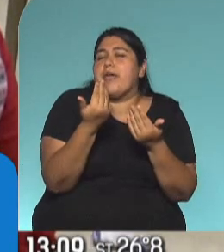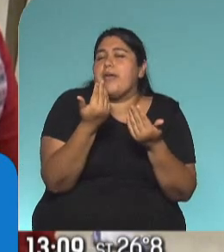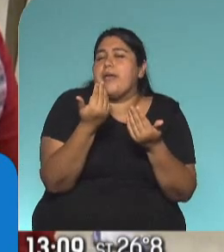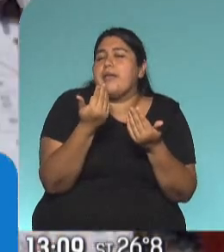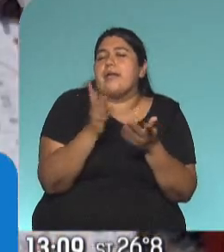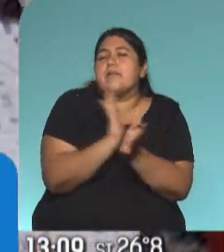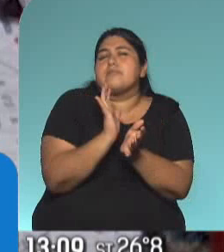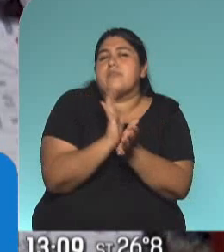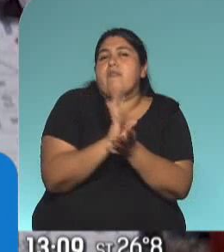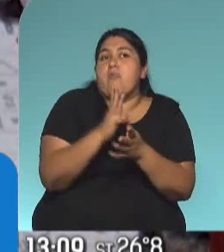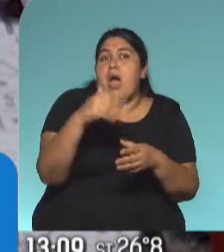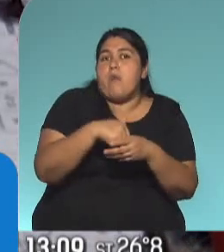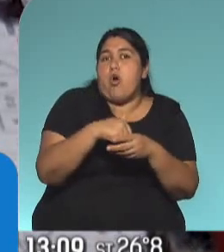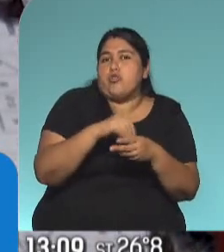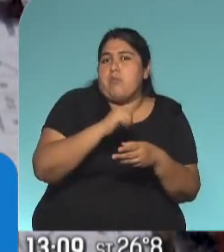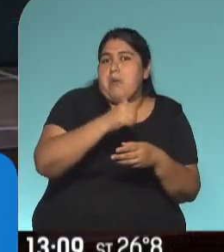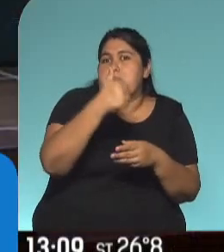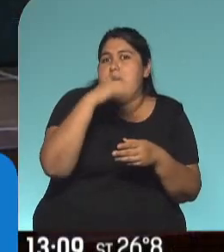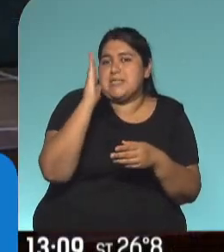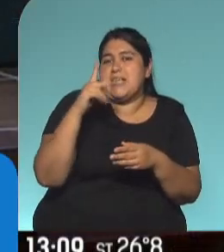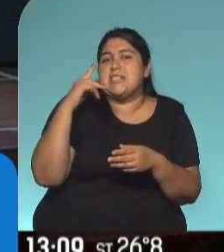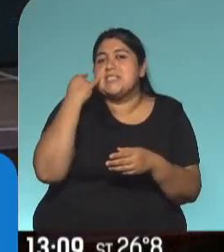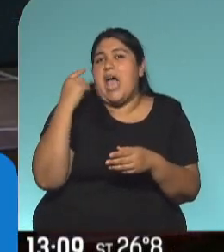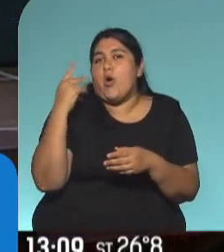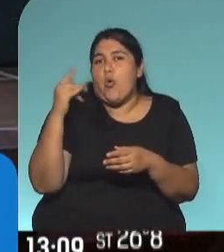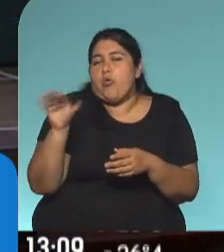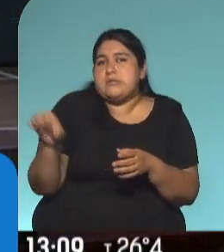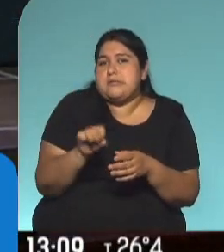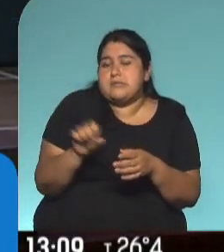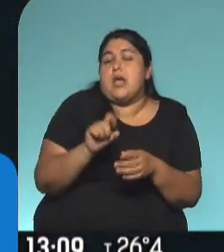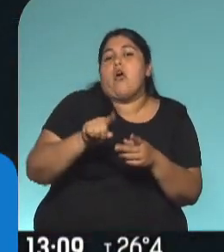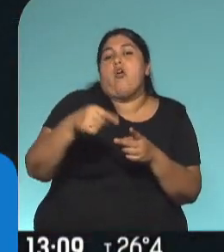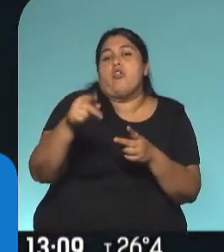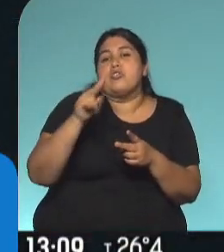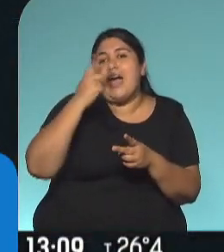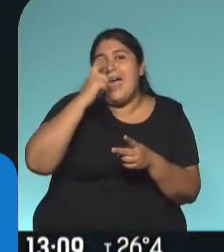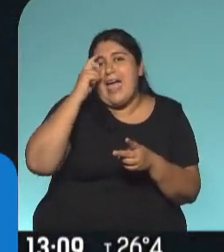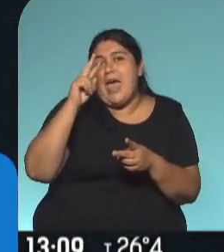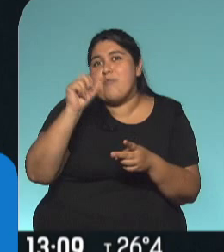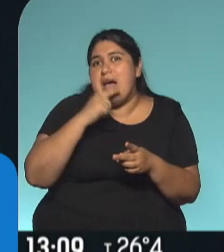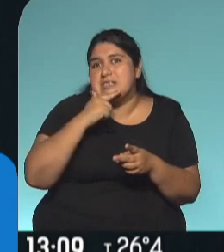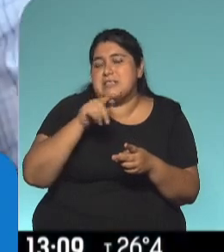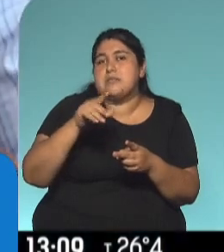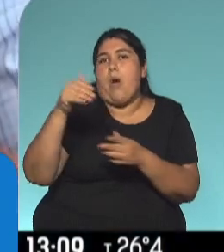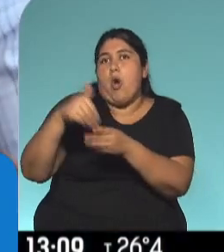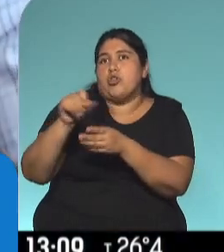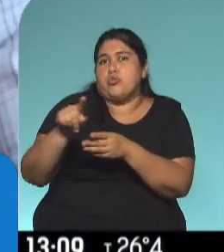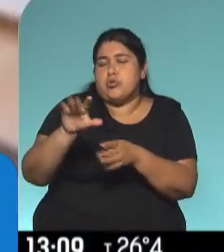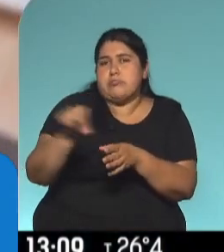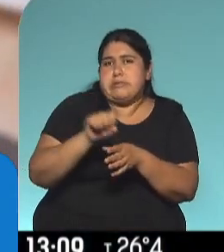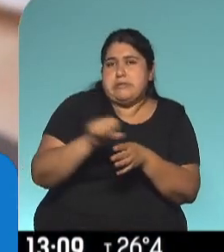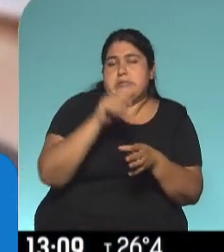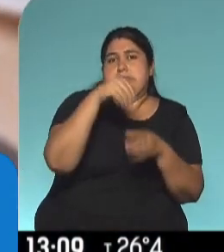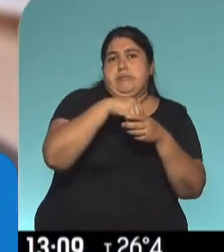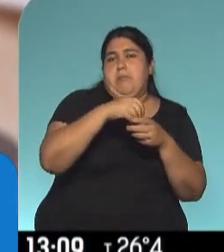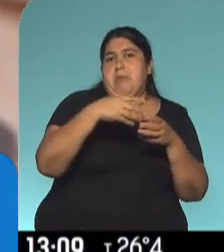de votos a Yacu Pérez, comerle también un porcentaje de votos a Javier Hervás y de esa manera poder disputar una segunda vuelta